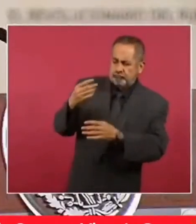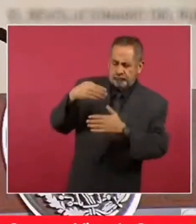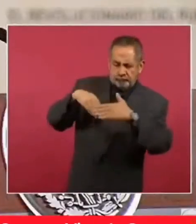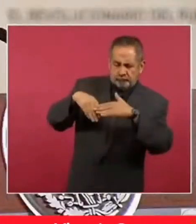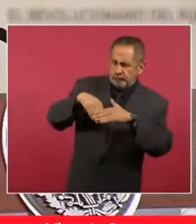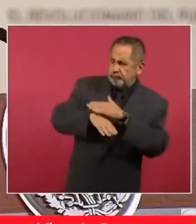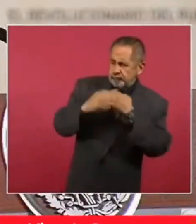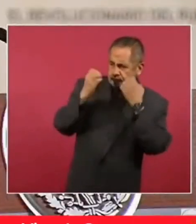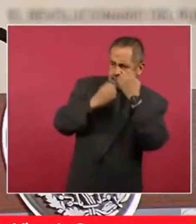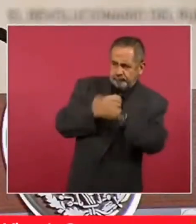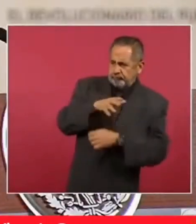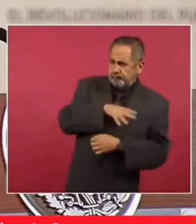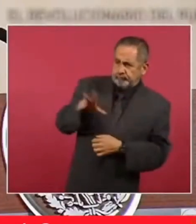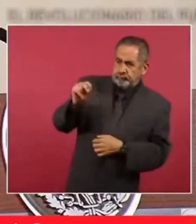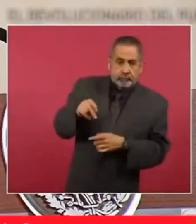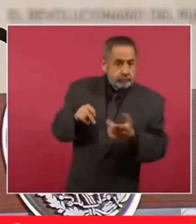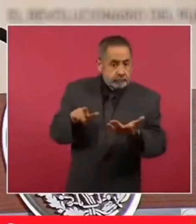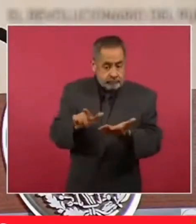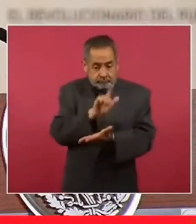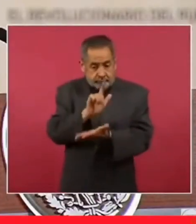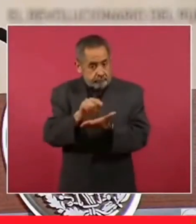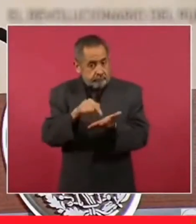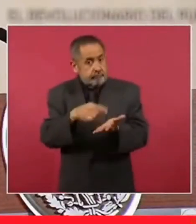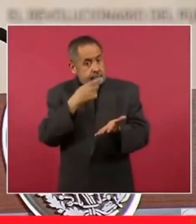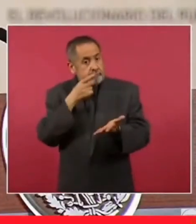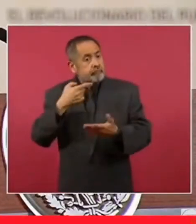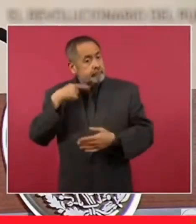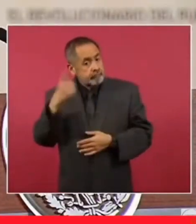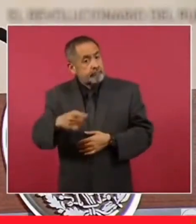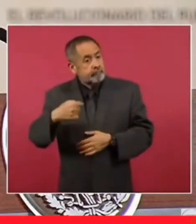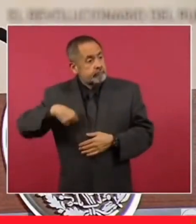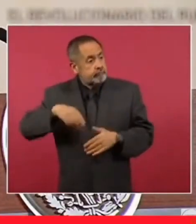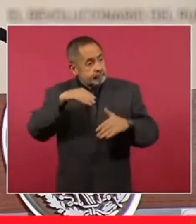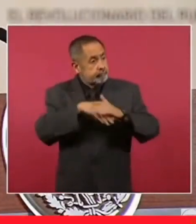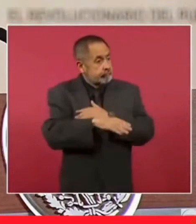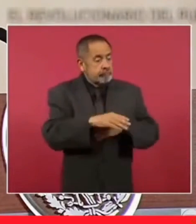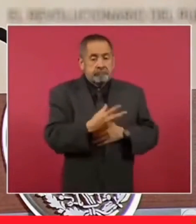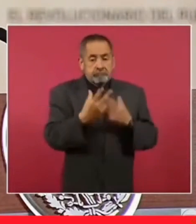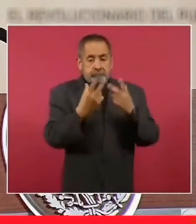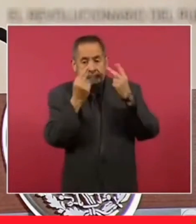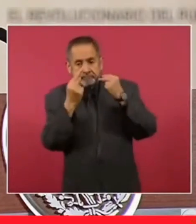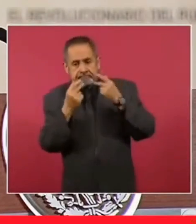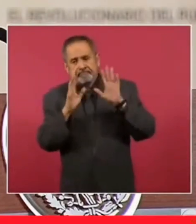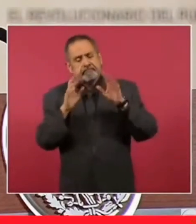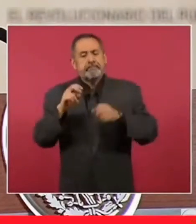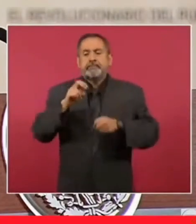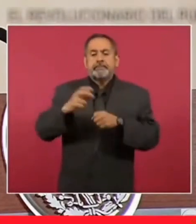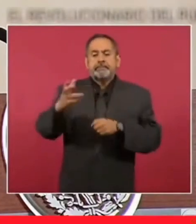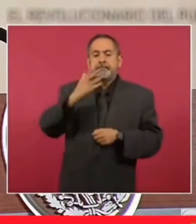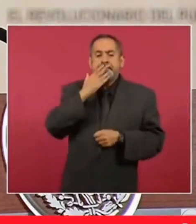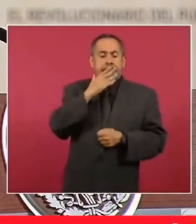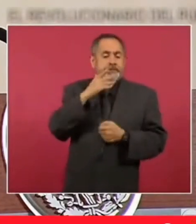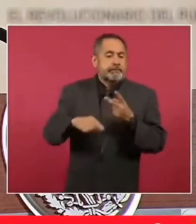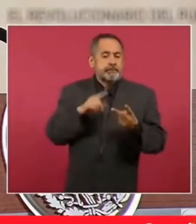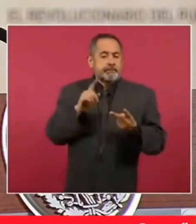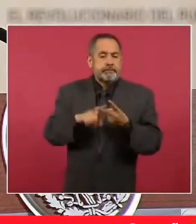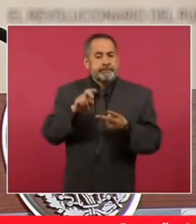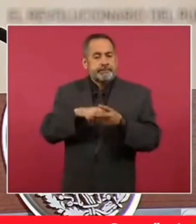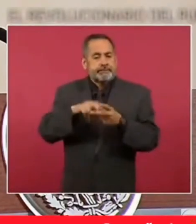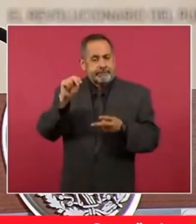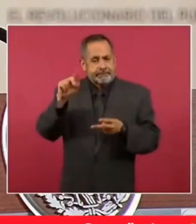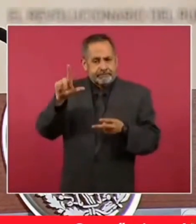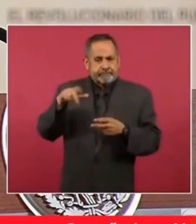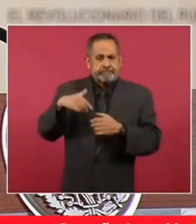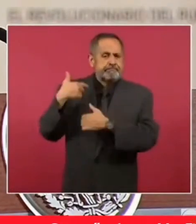a permitir que verifiquemos. Fue una en Guatabampo, Sonora, y otra en Pesquería, Nuevo León. Ya